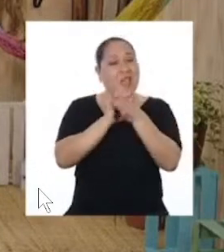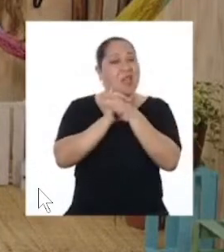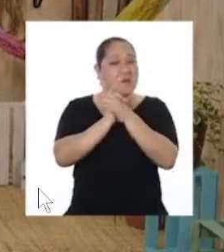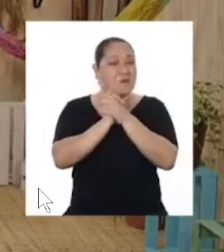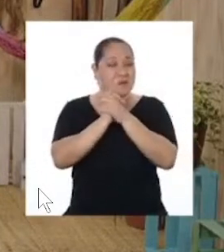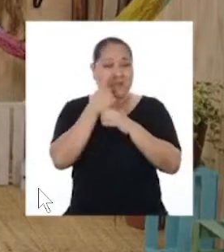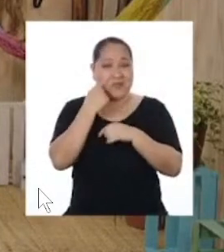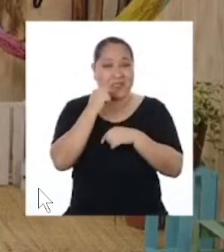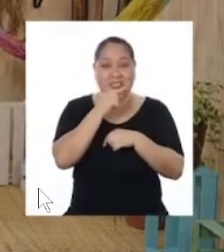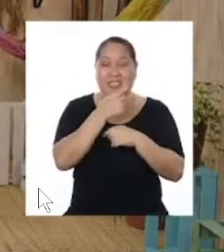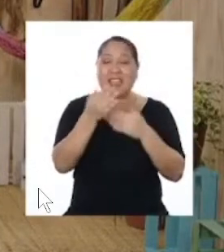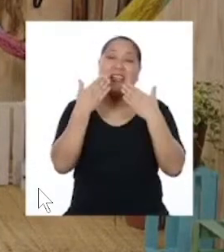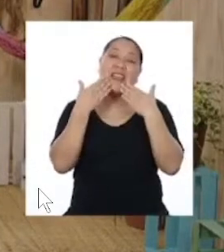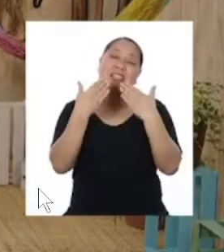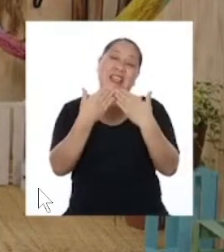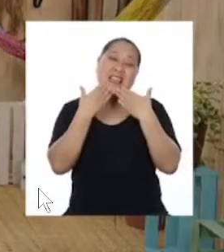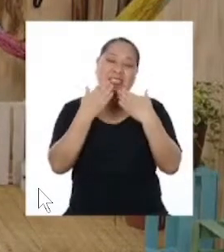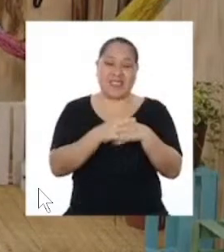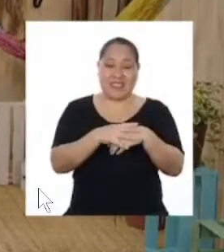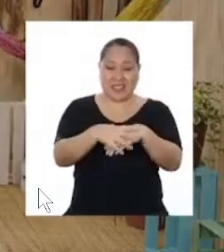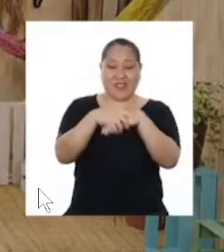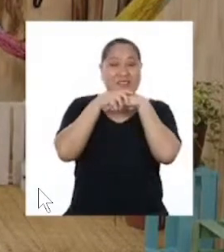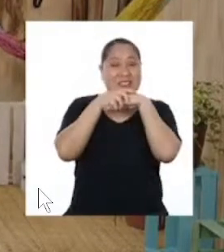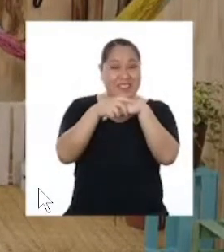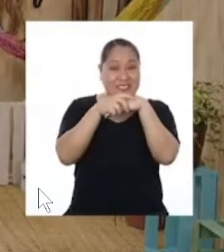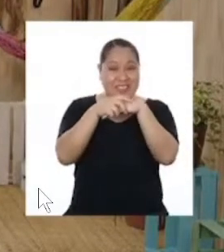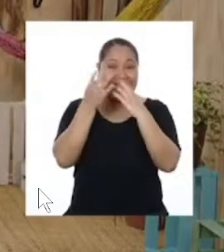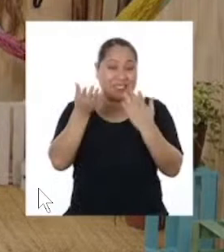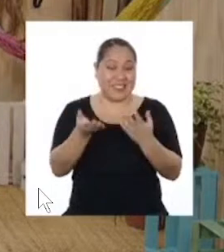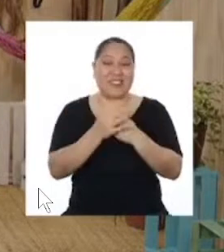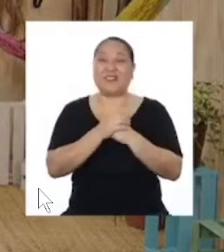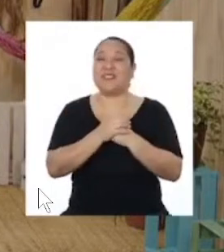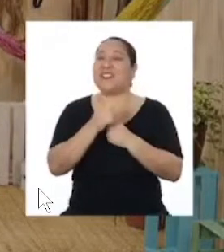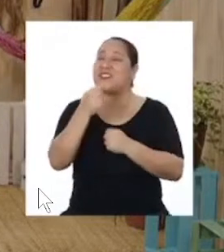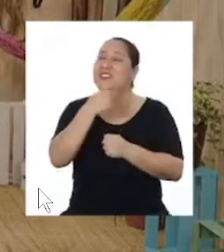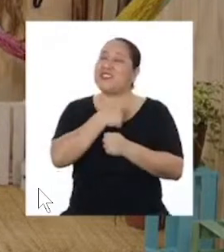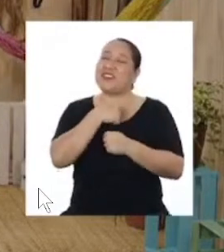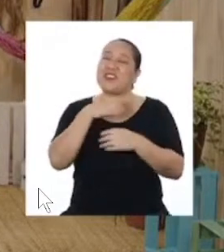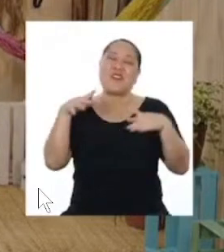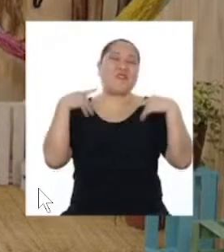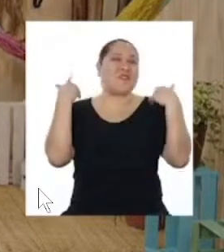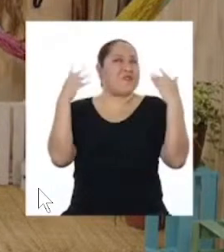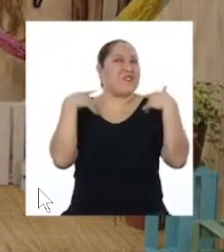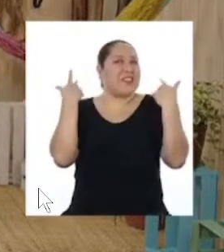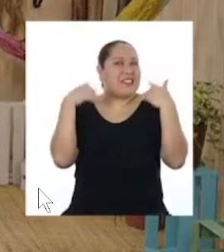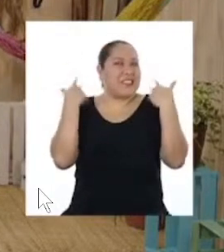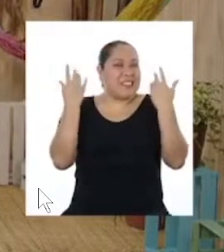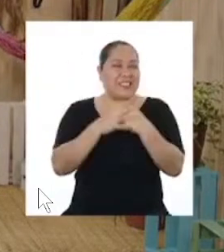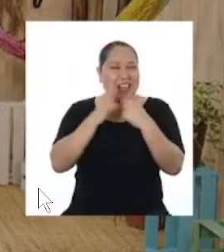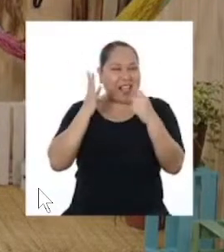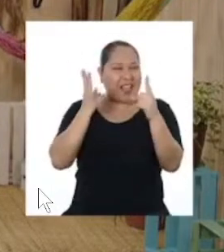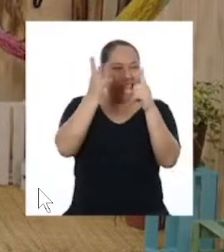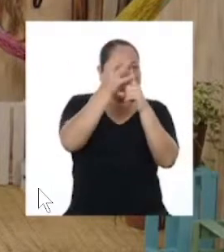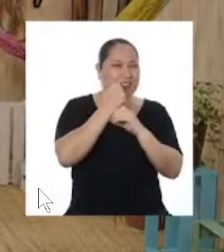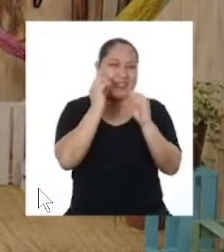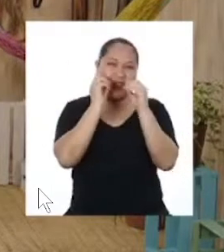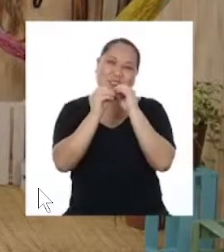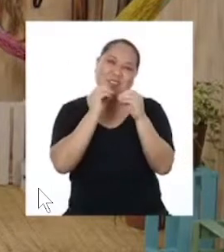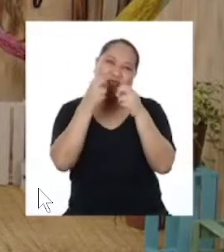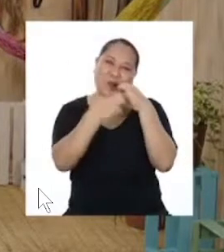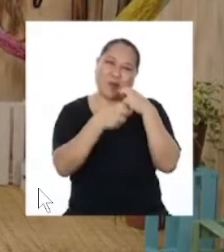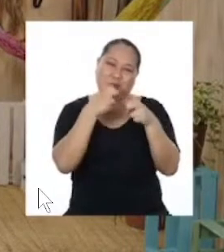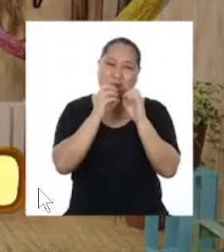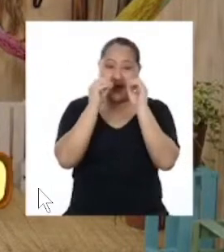Amigas y amigos, muchas gracias y felicitaciones. Estoy muy contenta. Logramos solucionar el